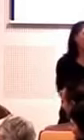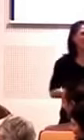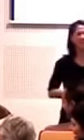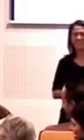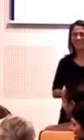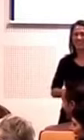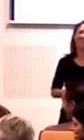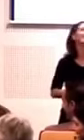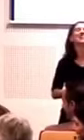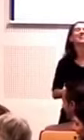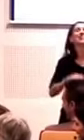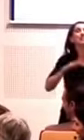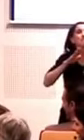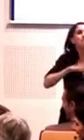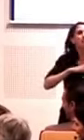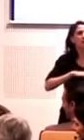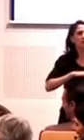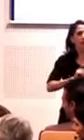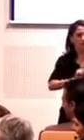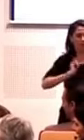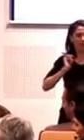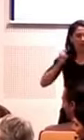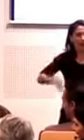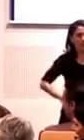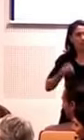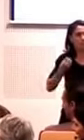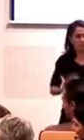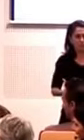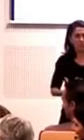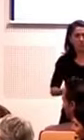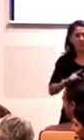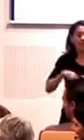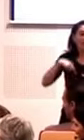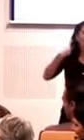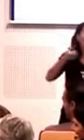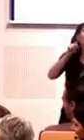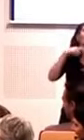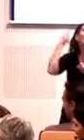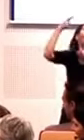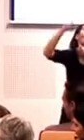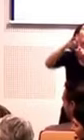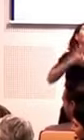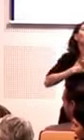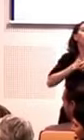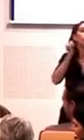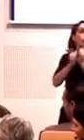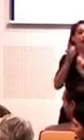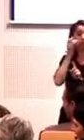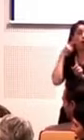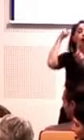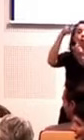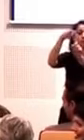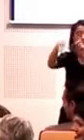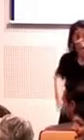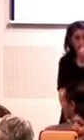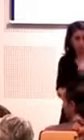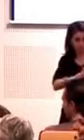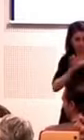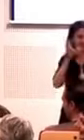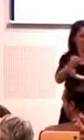Como mínimo, es enriquecedor. Luego ya, claro, según las metas que te pongas, pues ya dices, pues me ha ido mal, o muy mal,